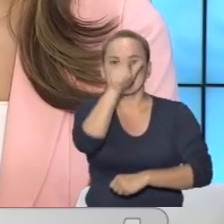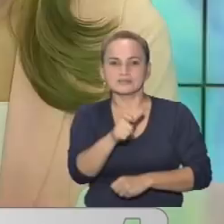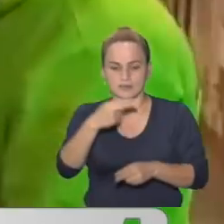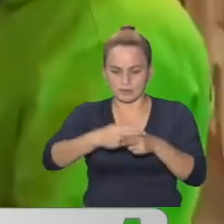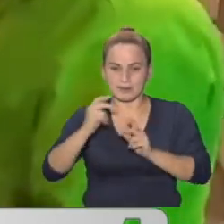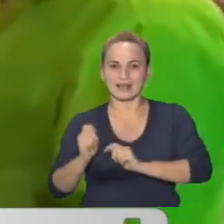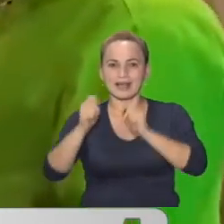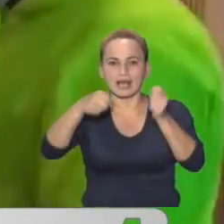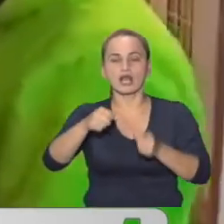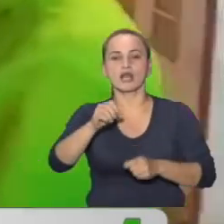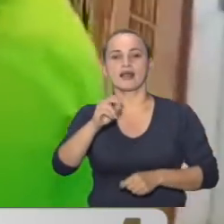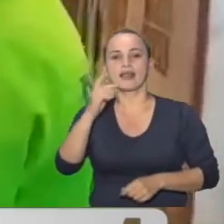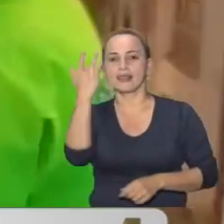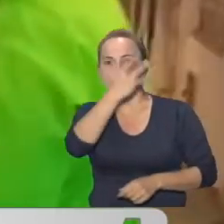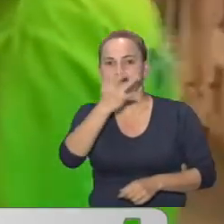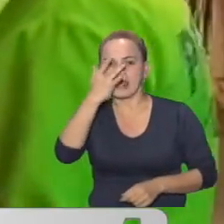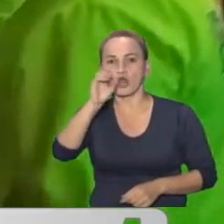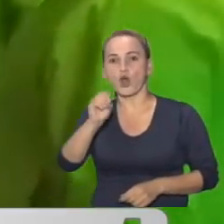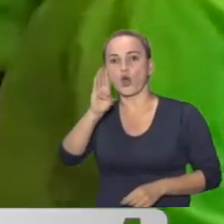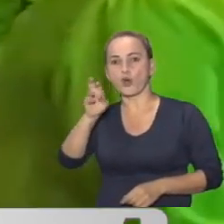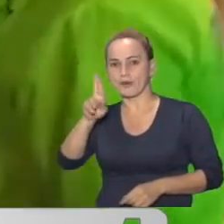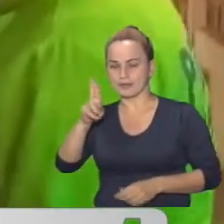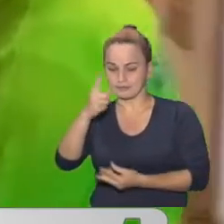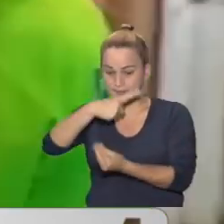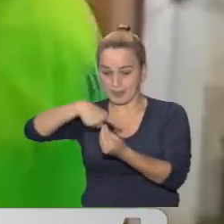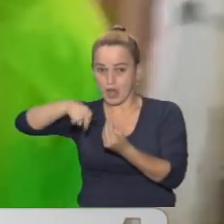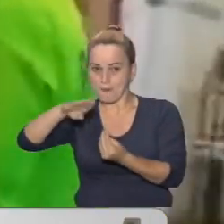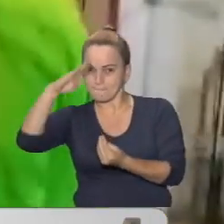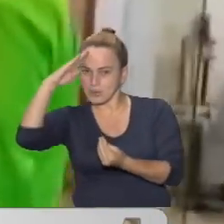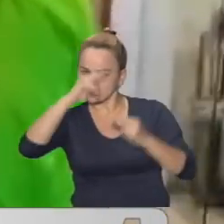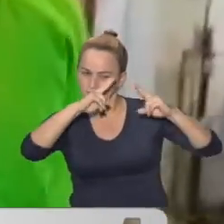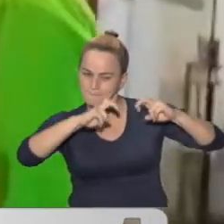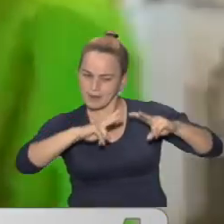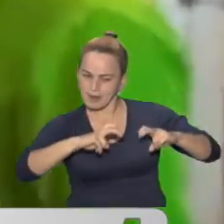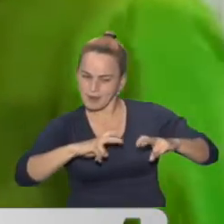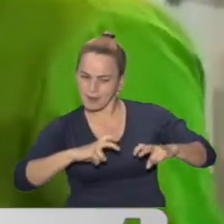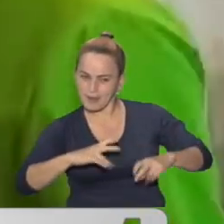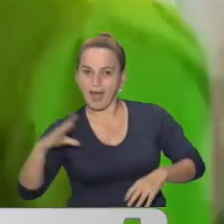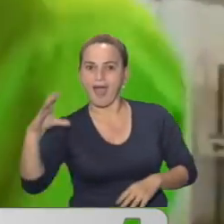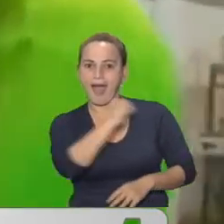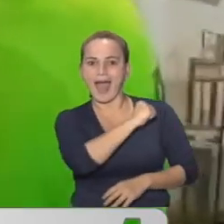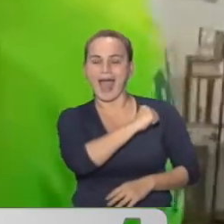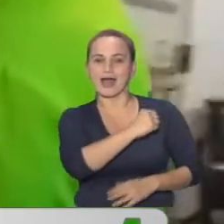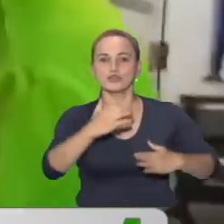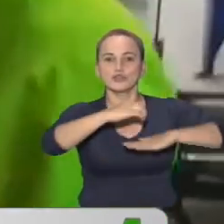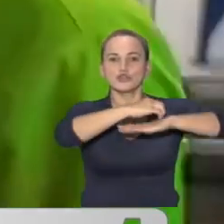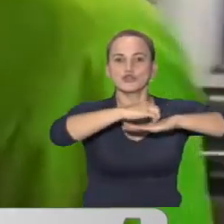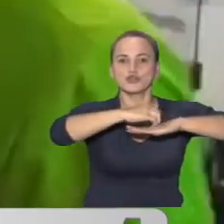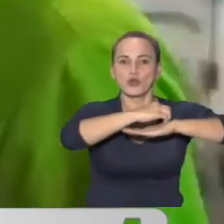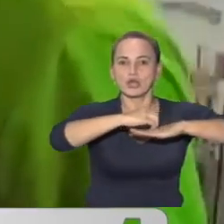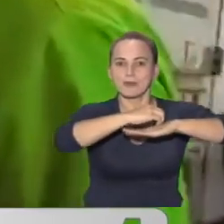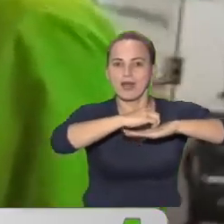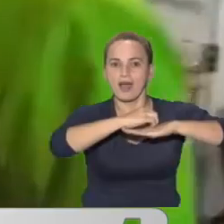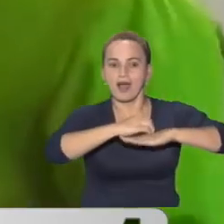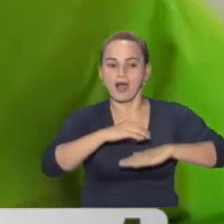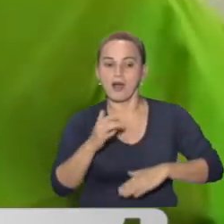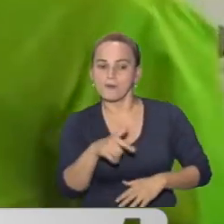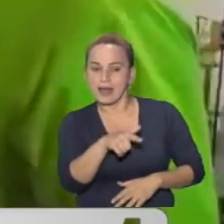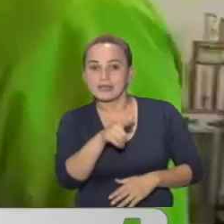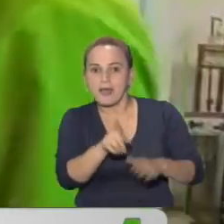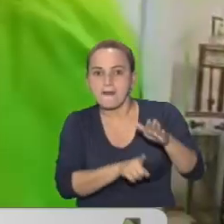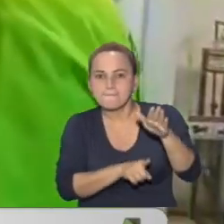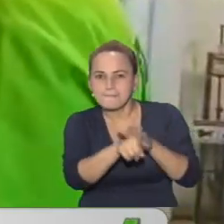Over. Un trabajo de inteligencia del Gaula llevó a las autoridades hasta el departamento del Tolima, a donde había